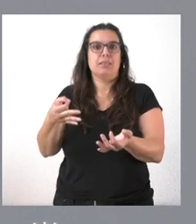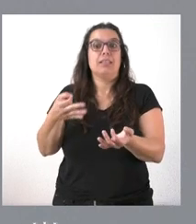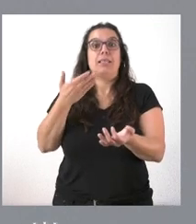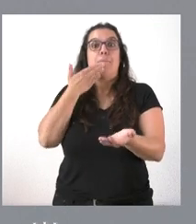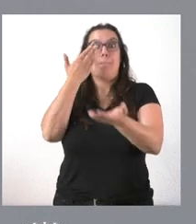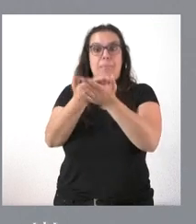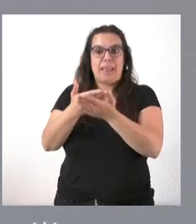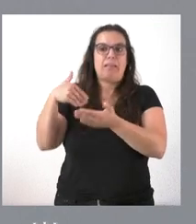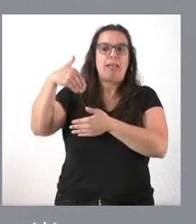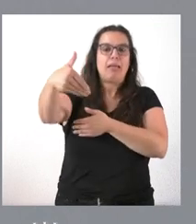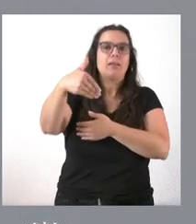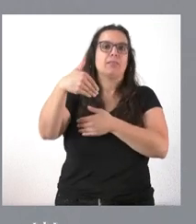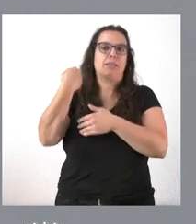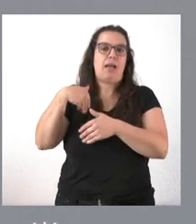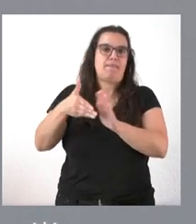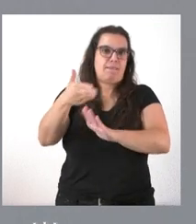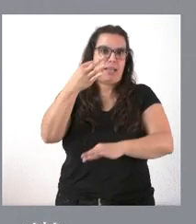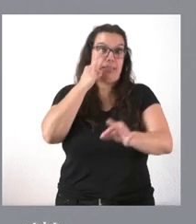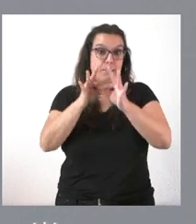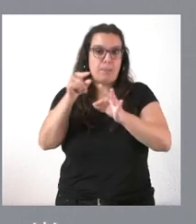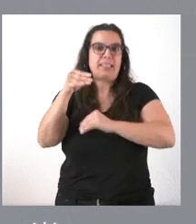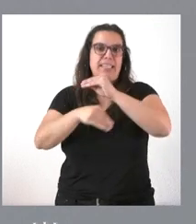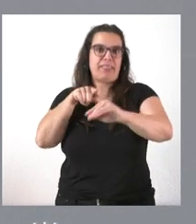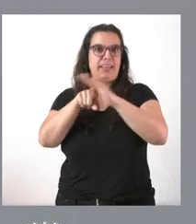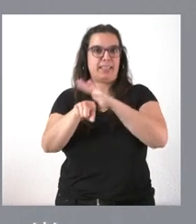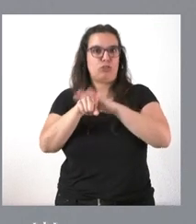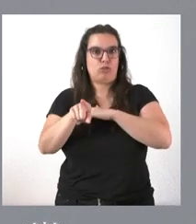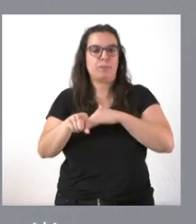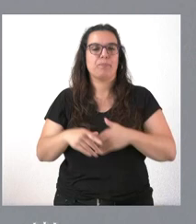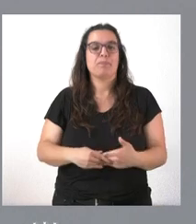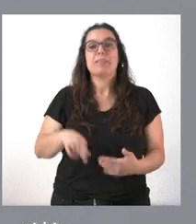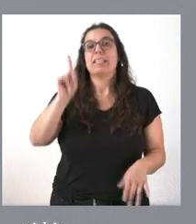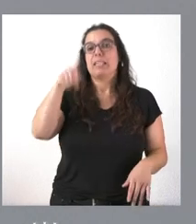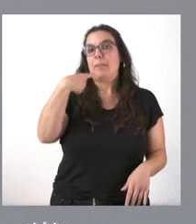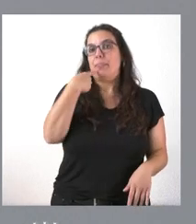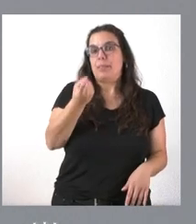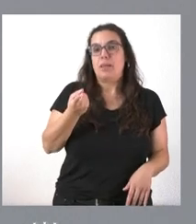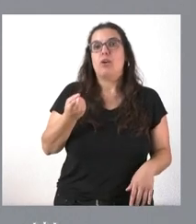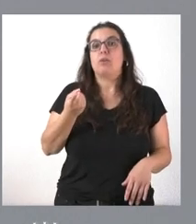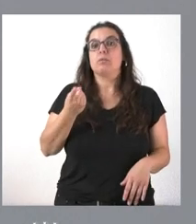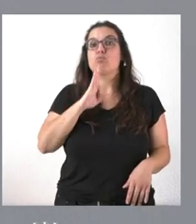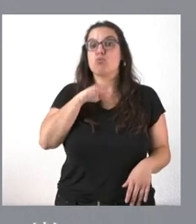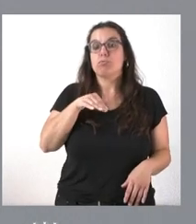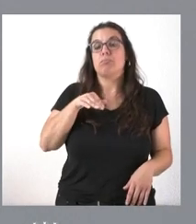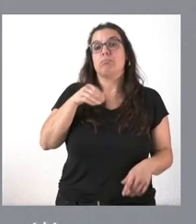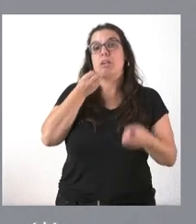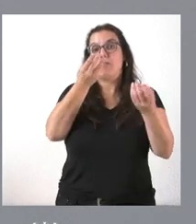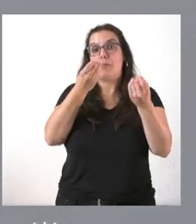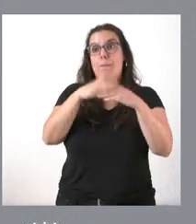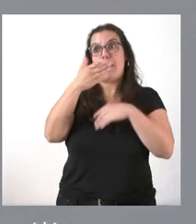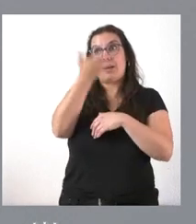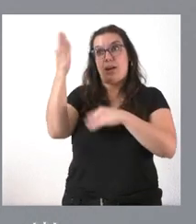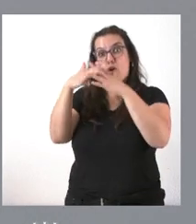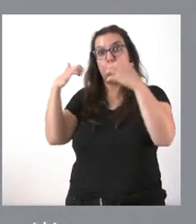pensando en el mes de septiembre sí que les digo que también es bueno esta información para que las cortes de